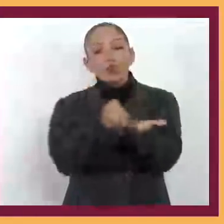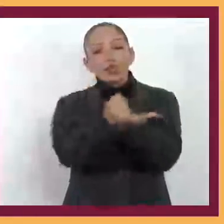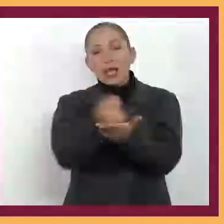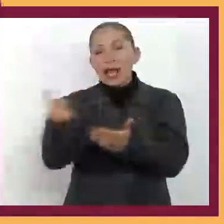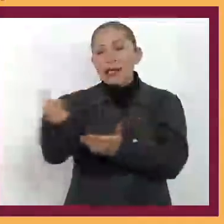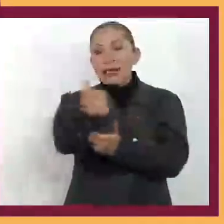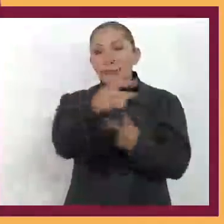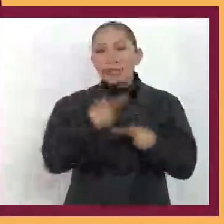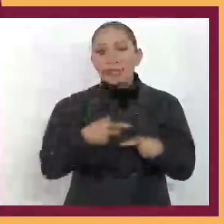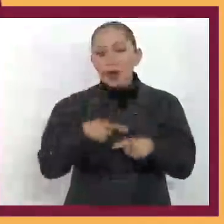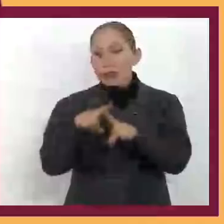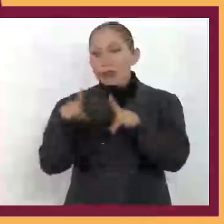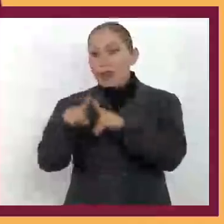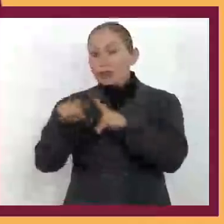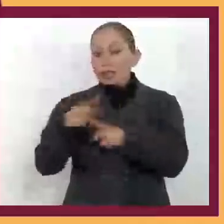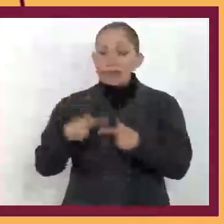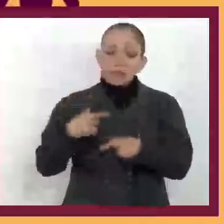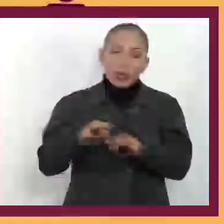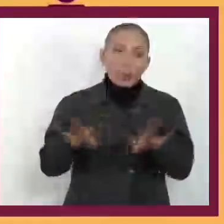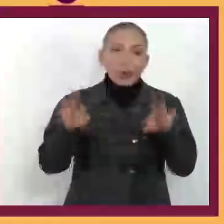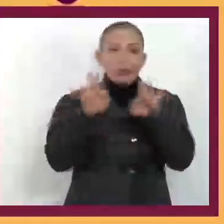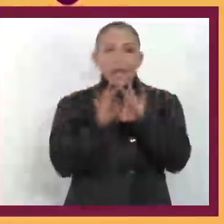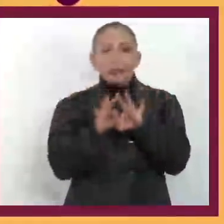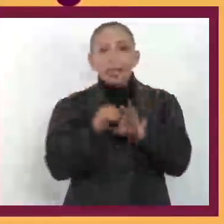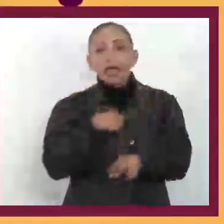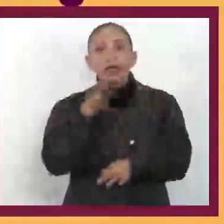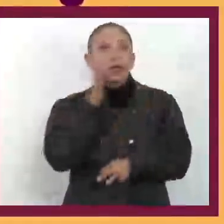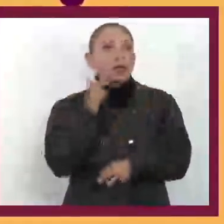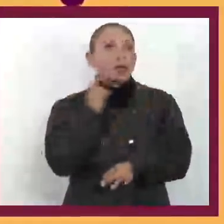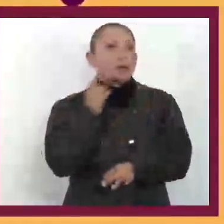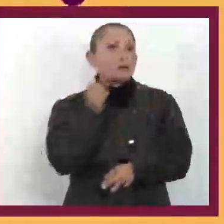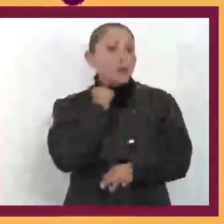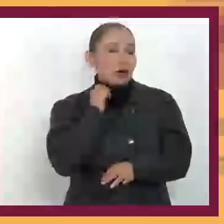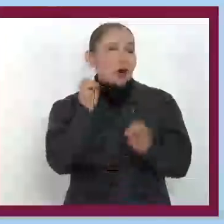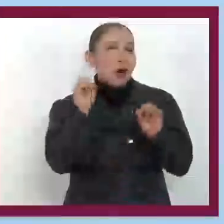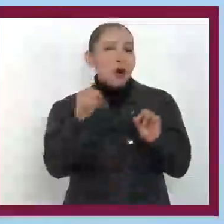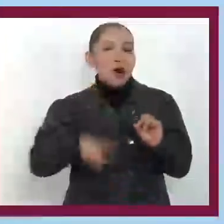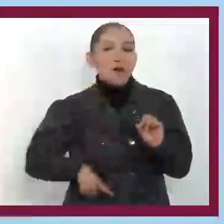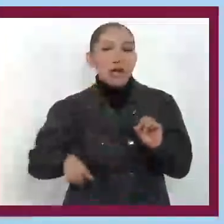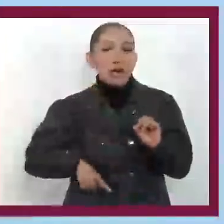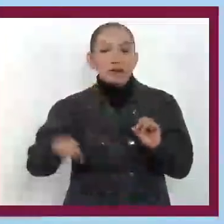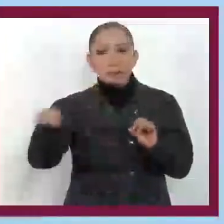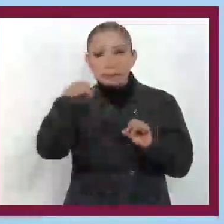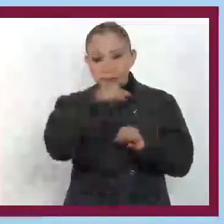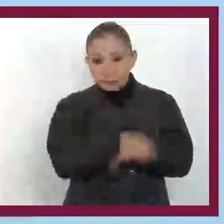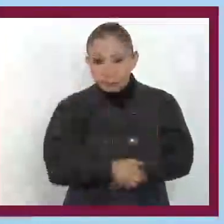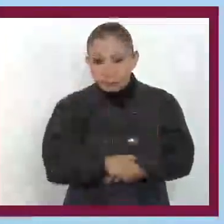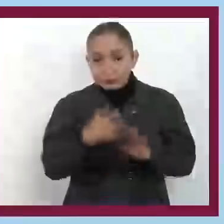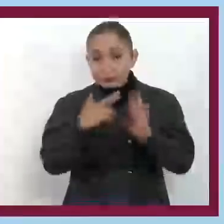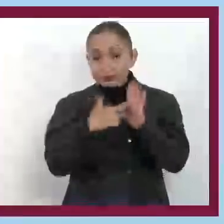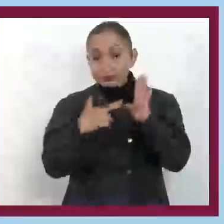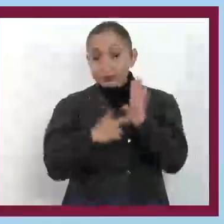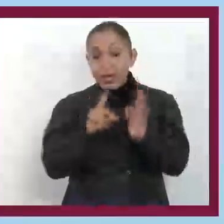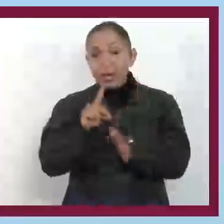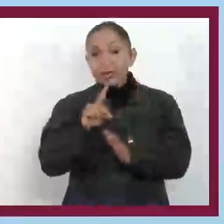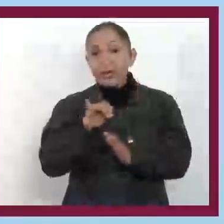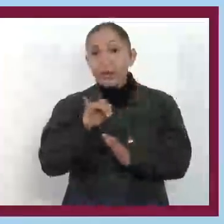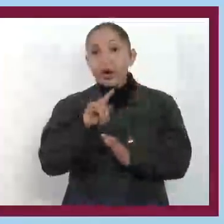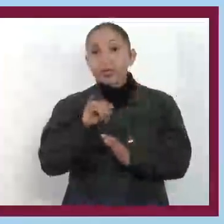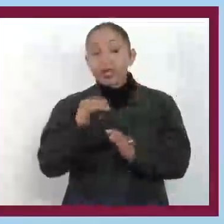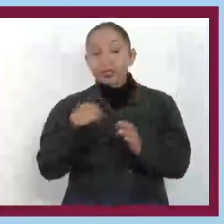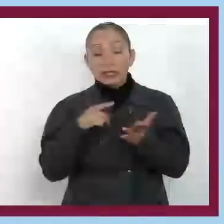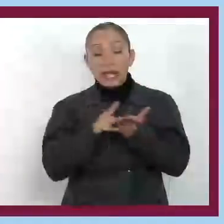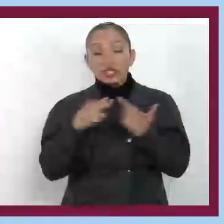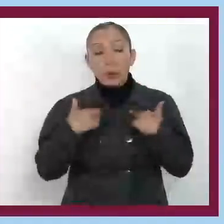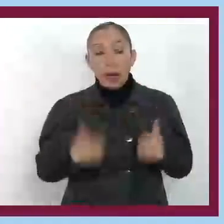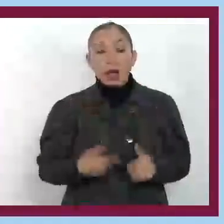cada persona a diversas figuras como los legisladores o gobernantes. El principio de la democracia son los derechos humanos